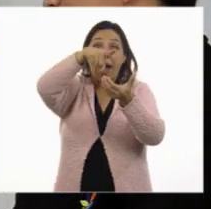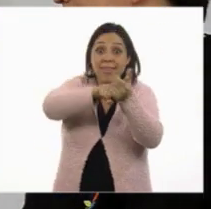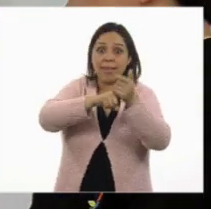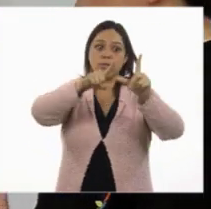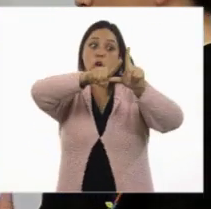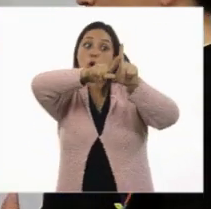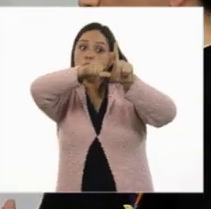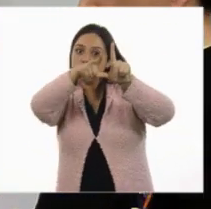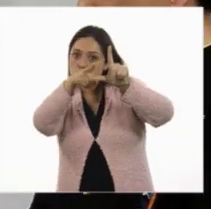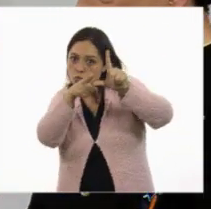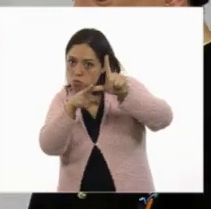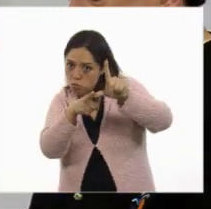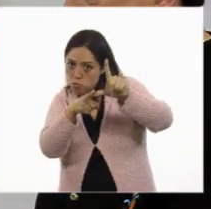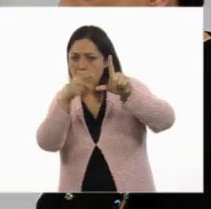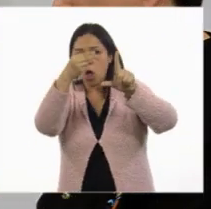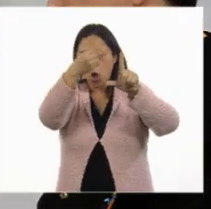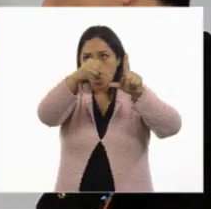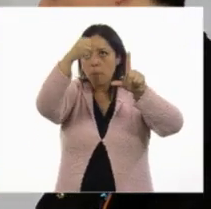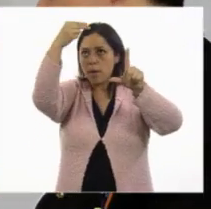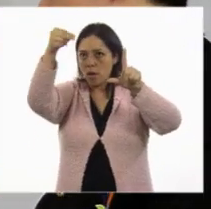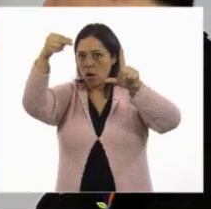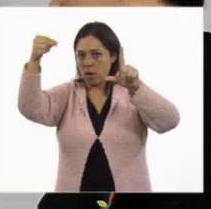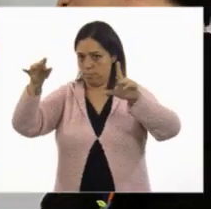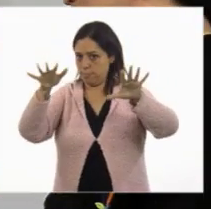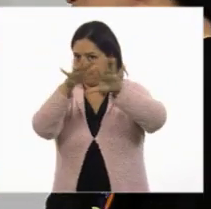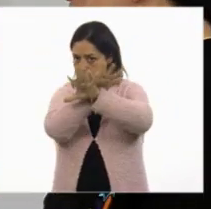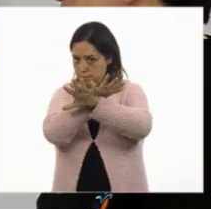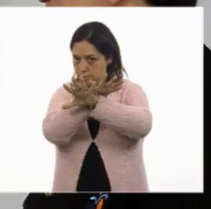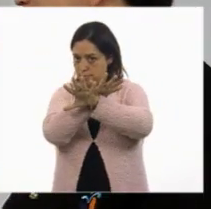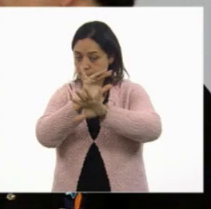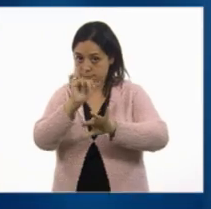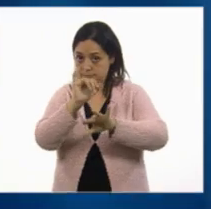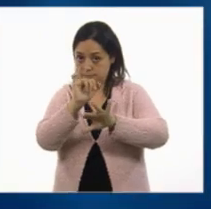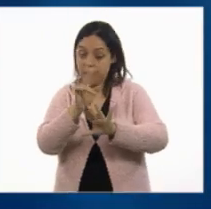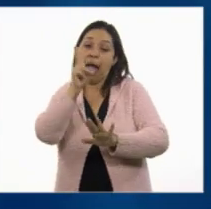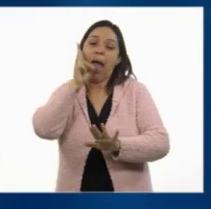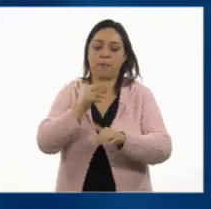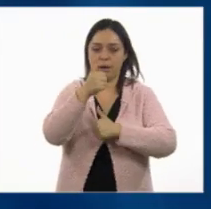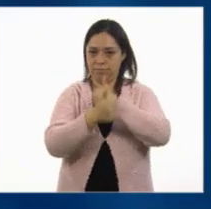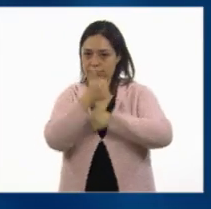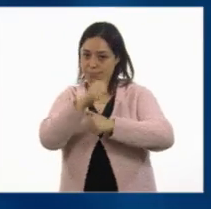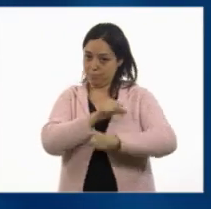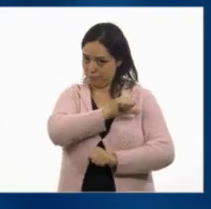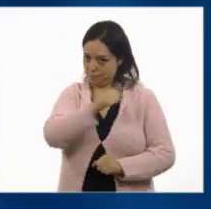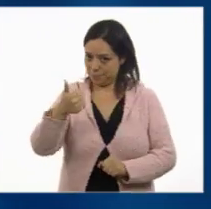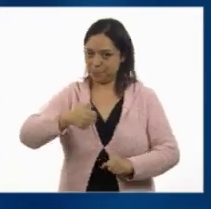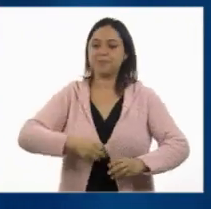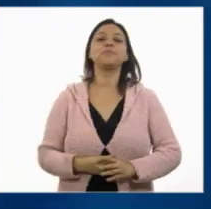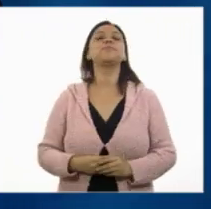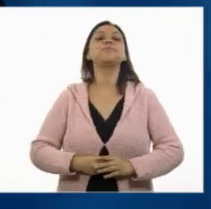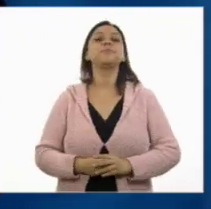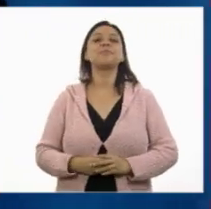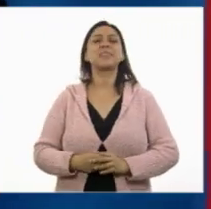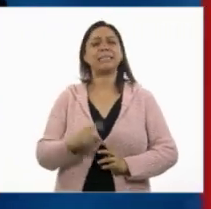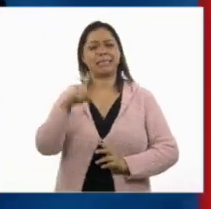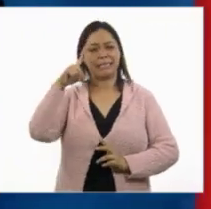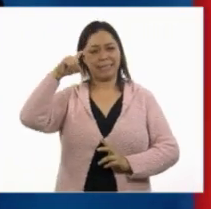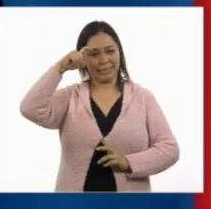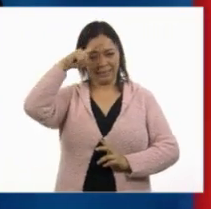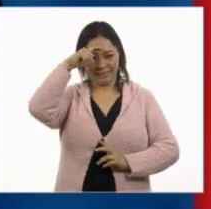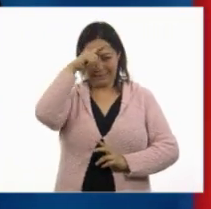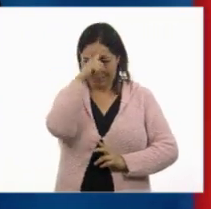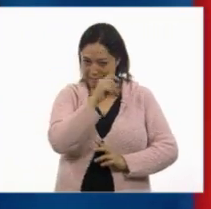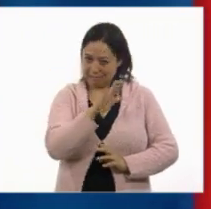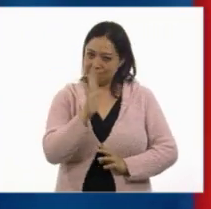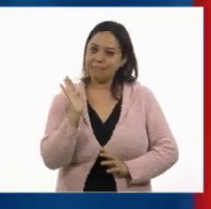ángulo va a tener un nombre diferente. Pero ahora tenemos otro reto, Aníbal. Cuéntemelo todo. Este está un poquito más complicado todavía,